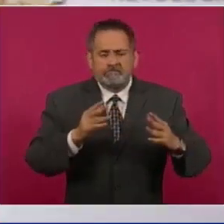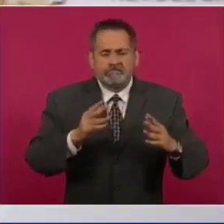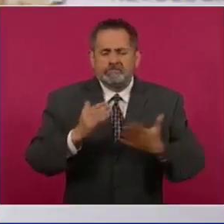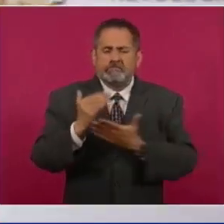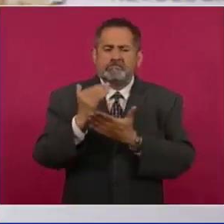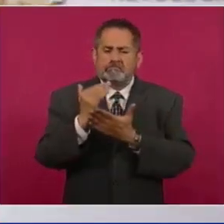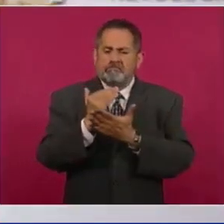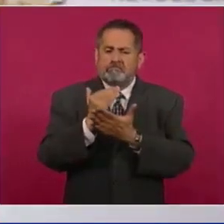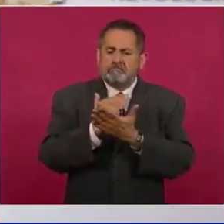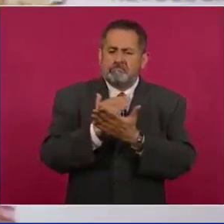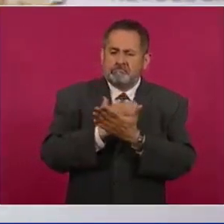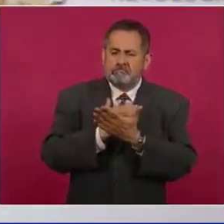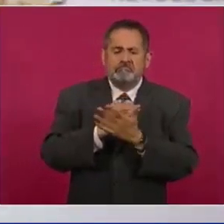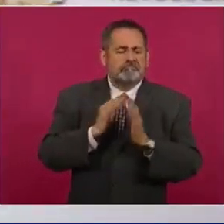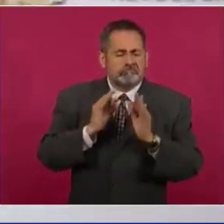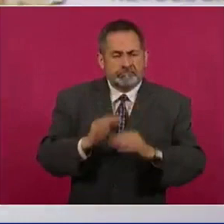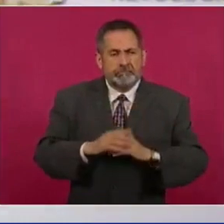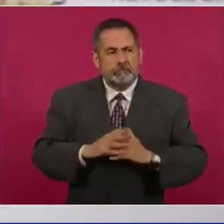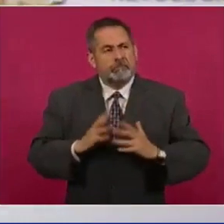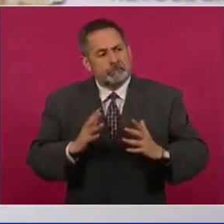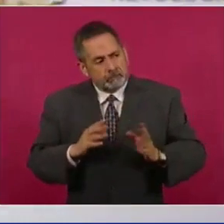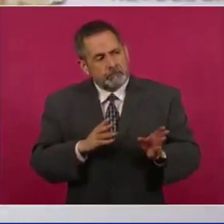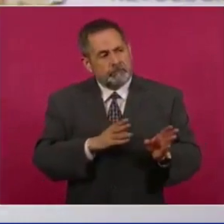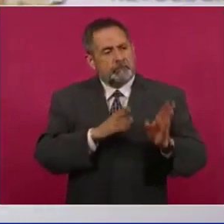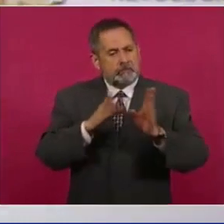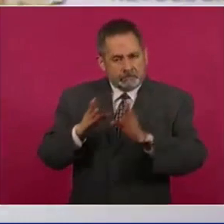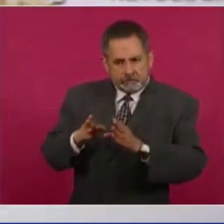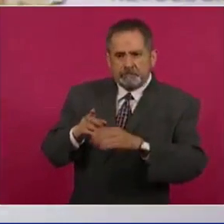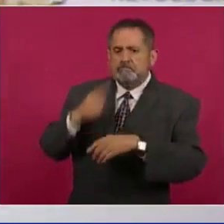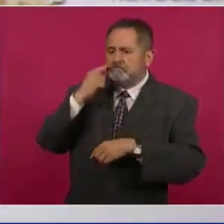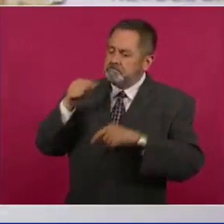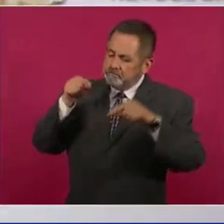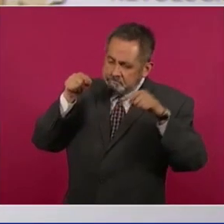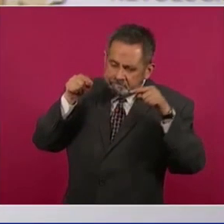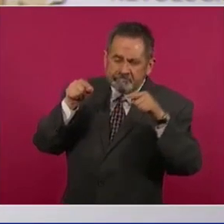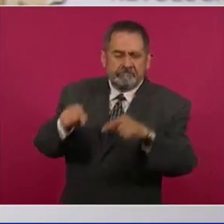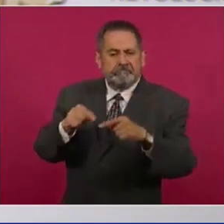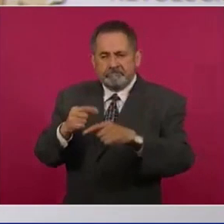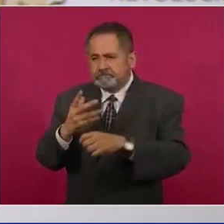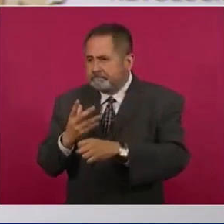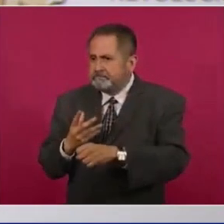el proceso de renovación